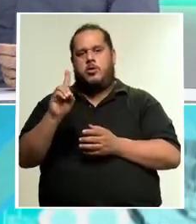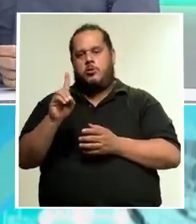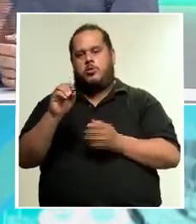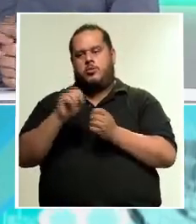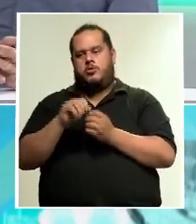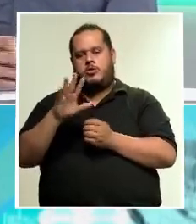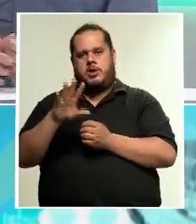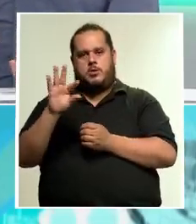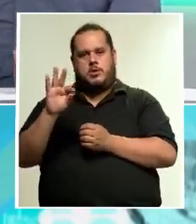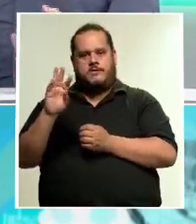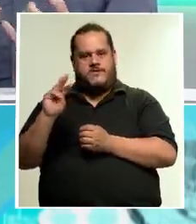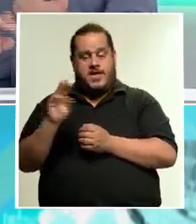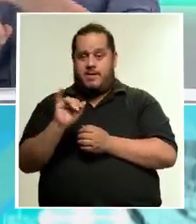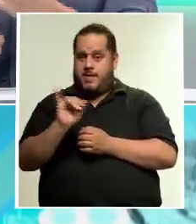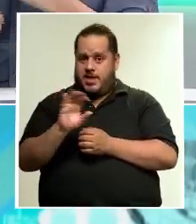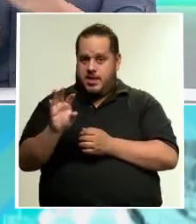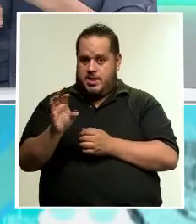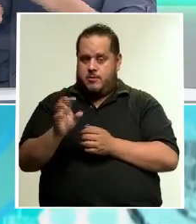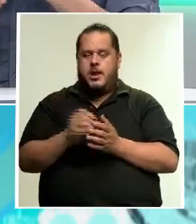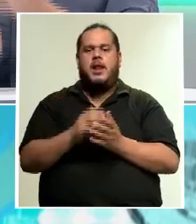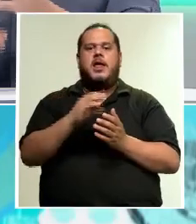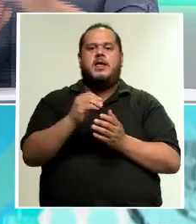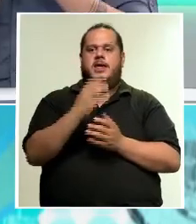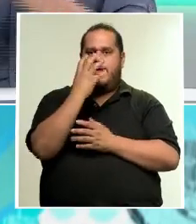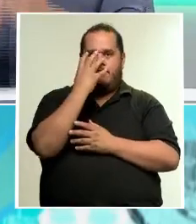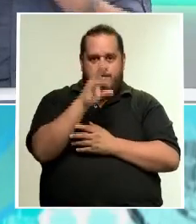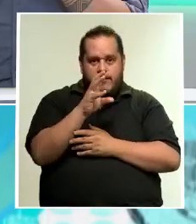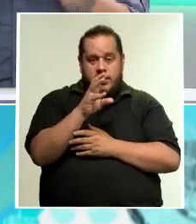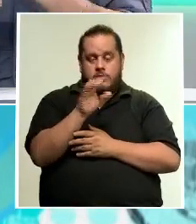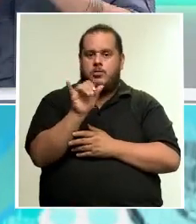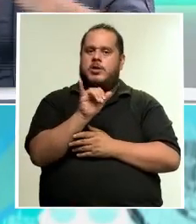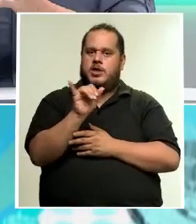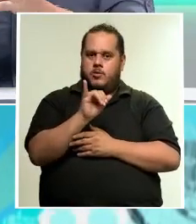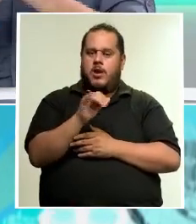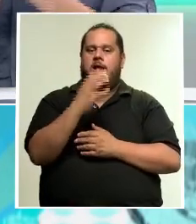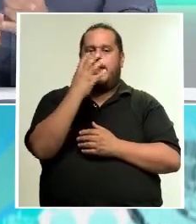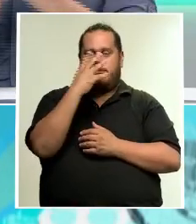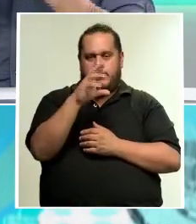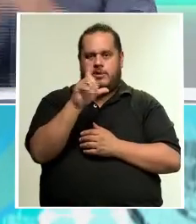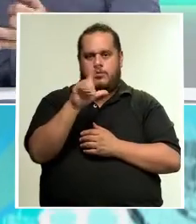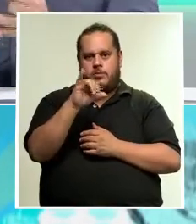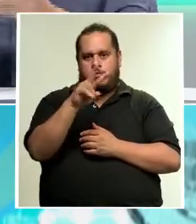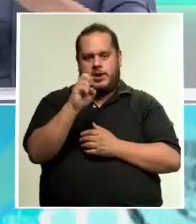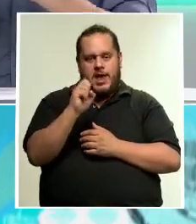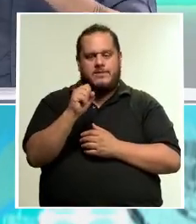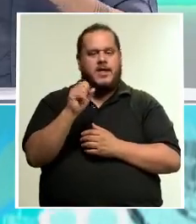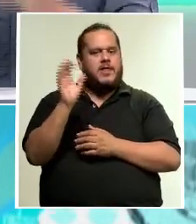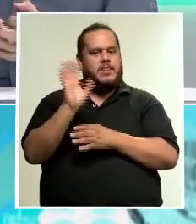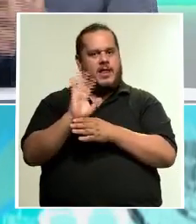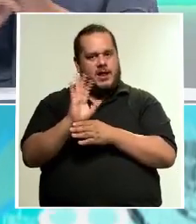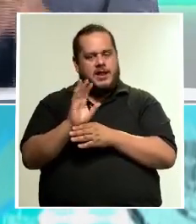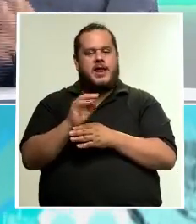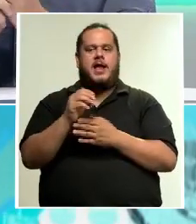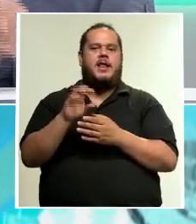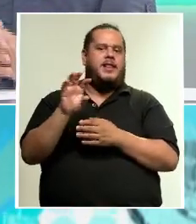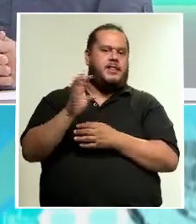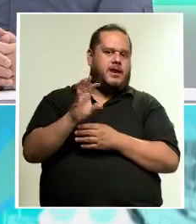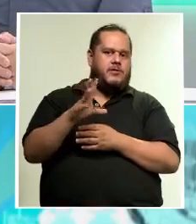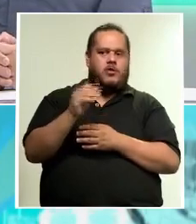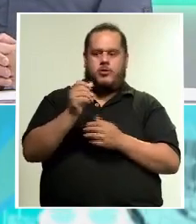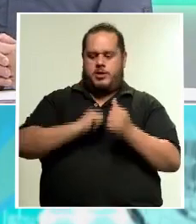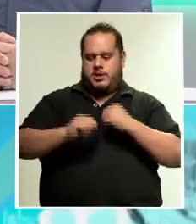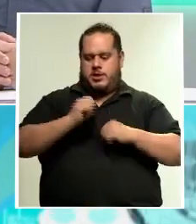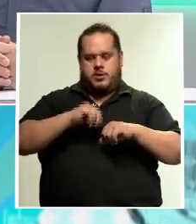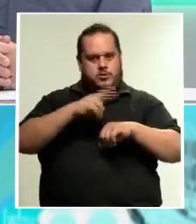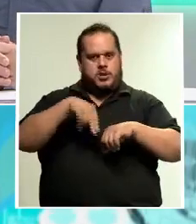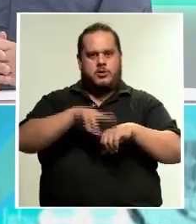muy importante también en las plataformas de Facebook, en el Facebook Live del canal, de la radio y del Teatro Nacional también lo